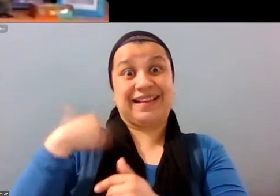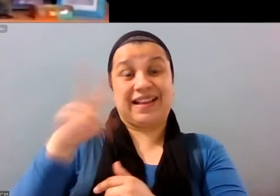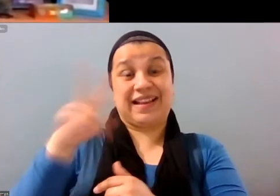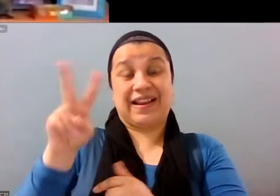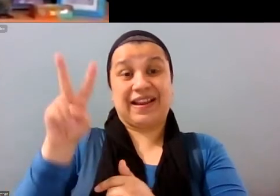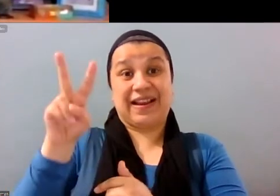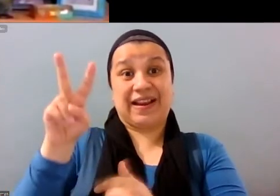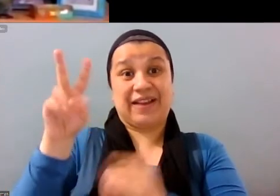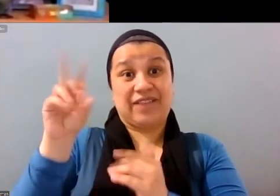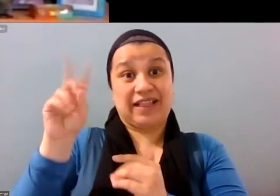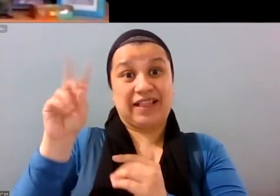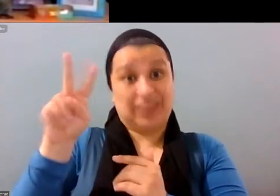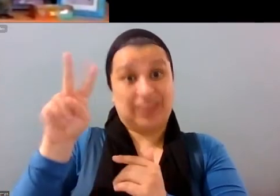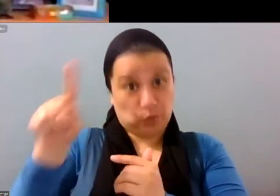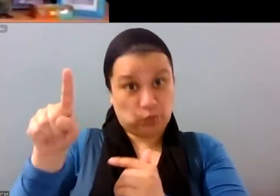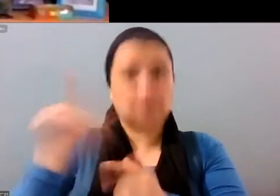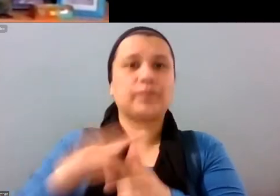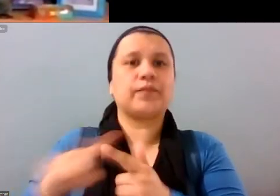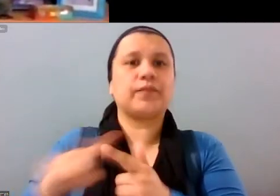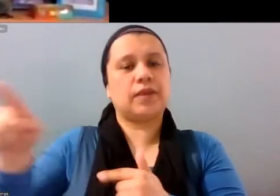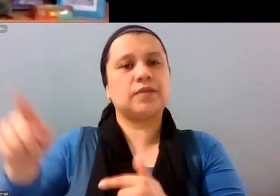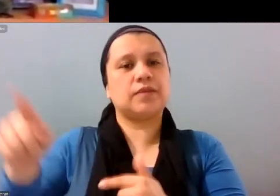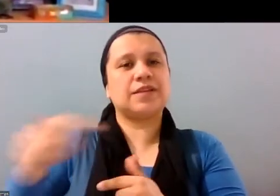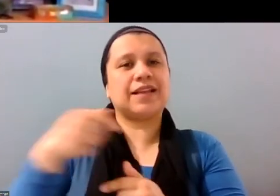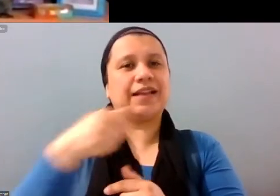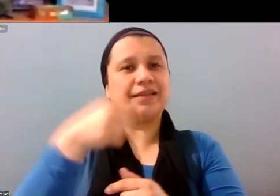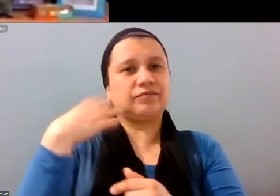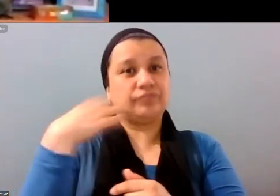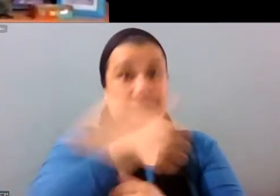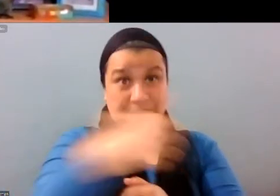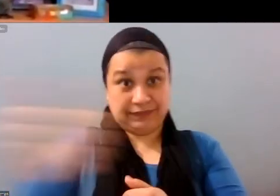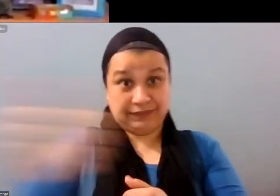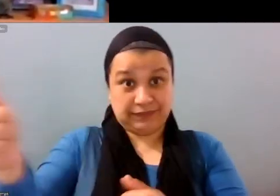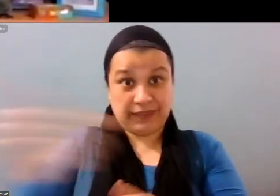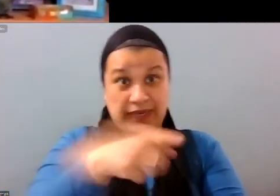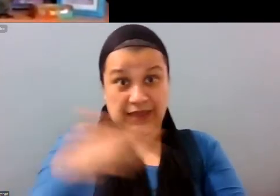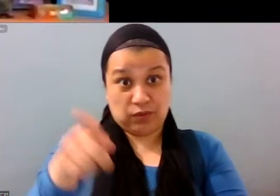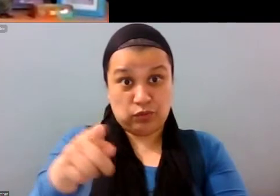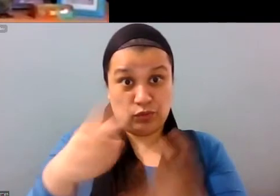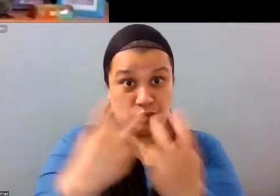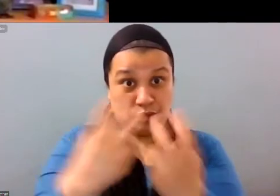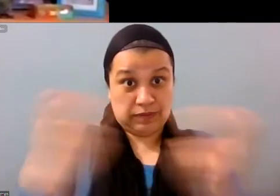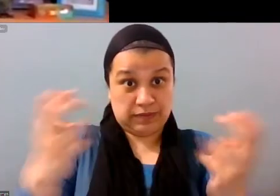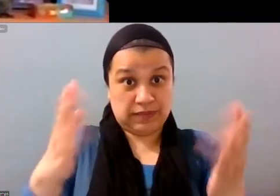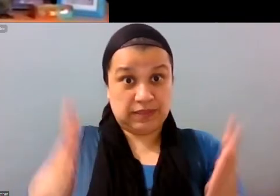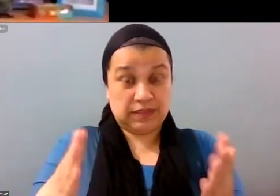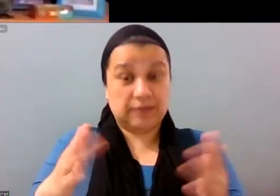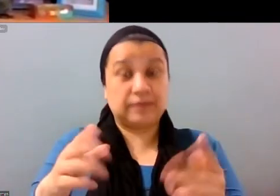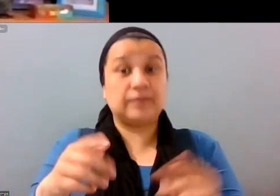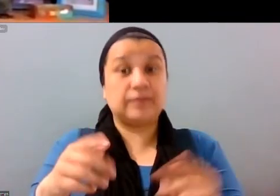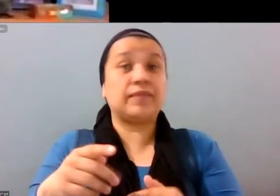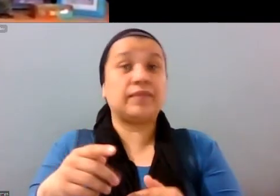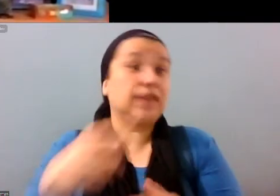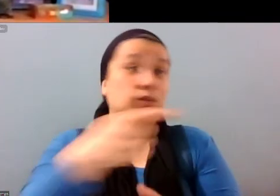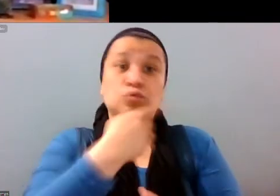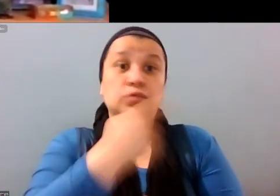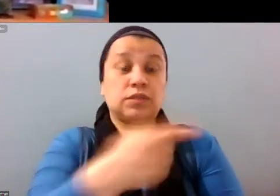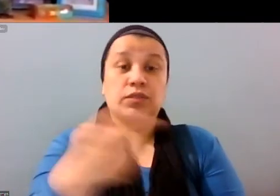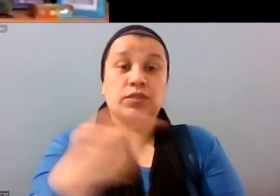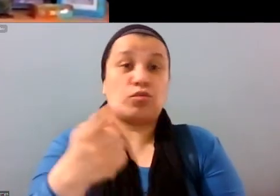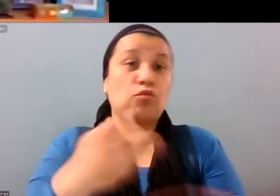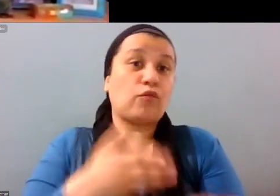vamos a proceder a invitar a cada uno de los participantes externos a la UNED a ofrecernos sus